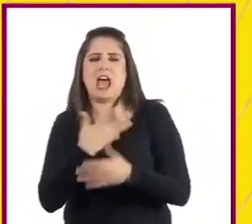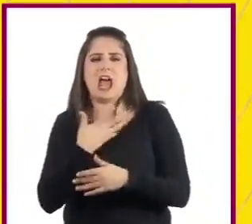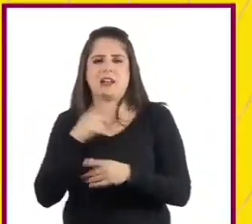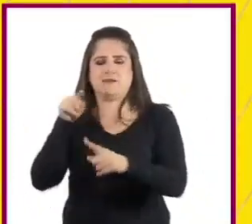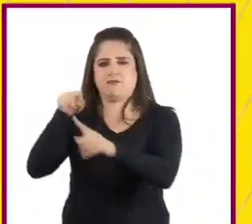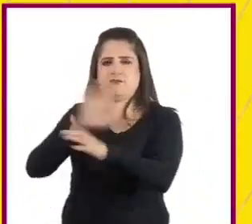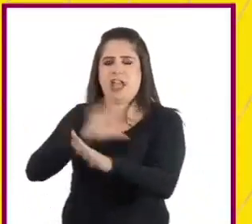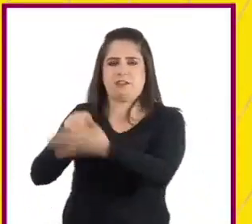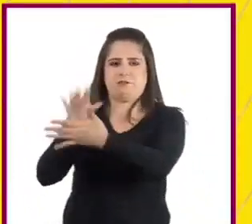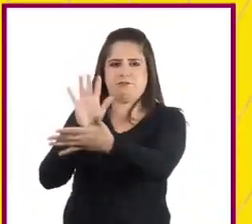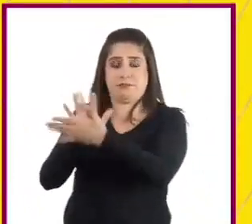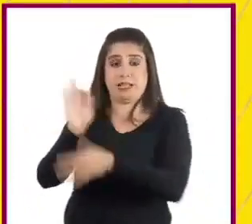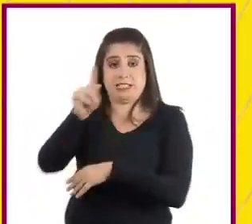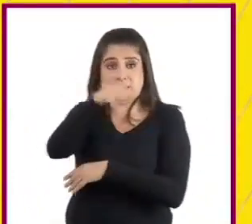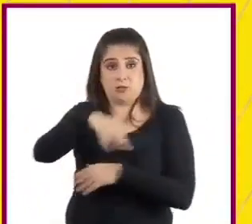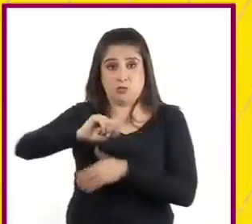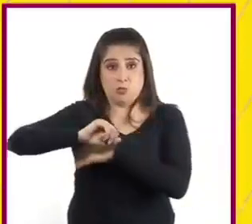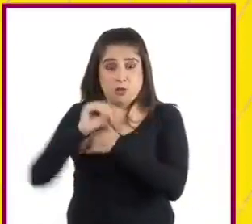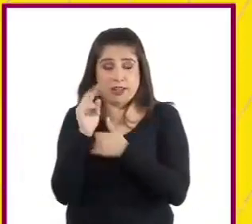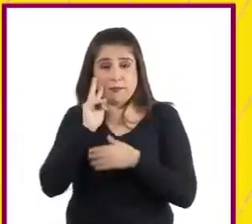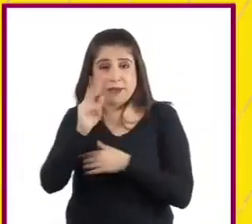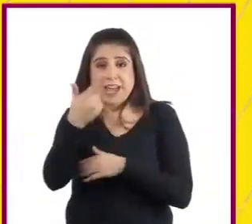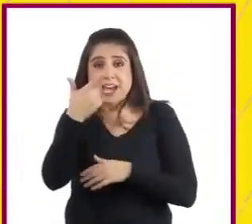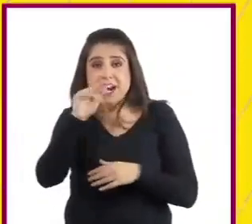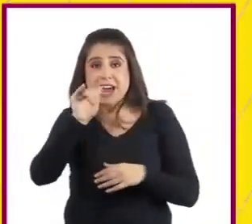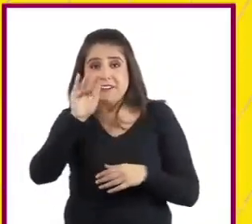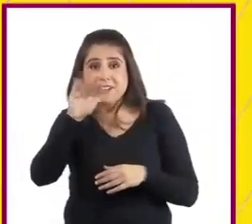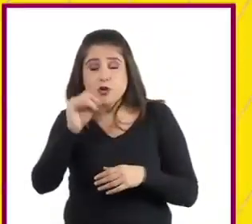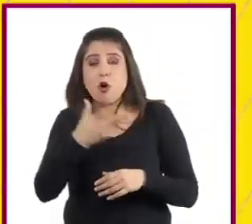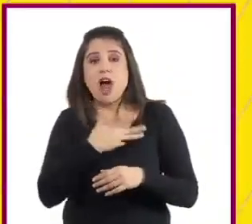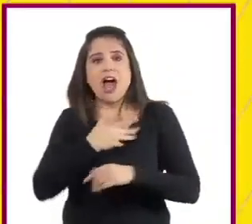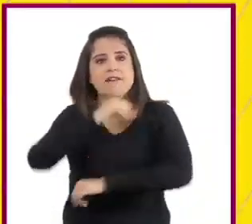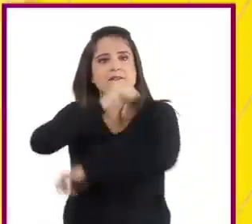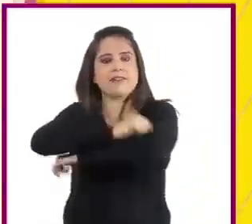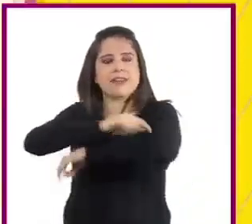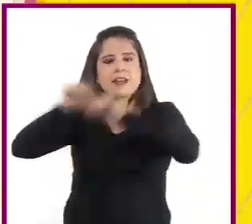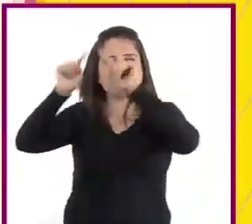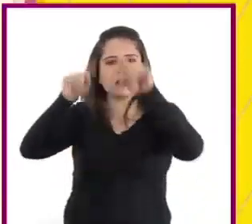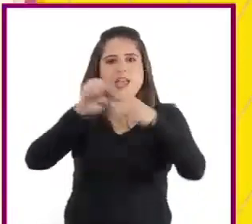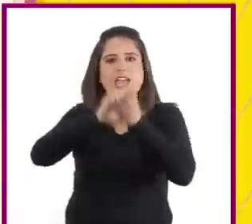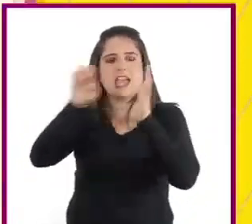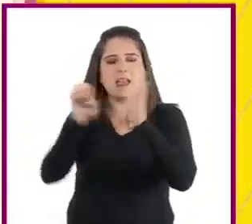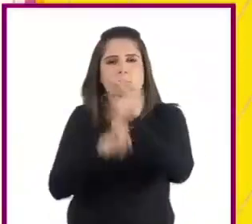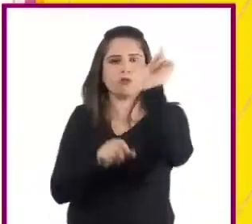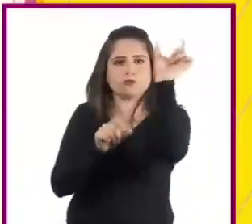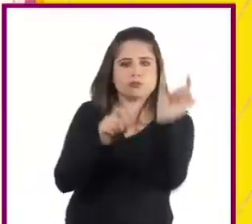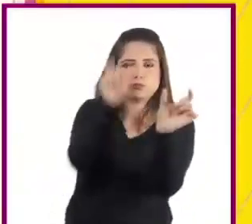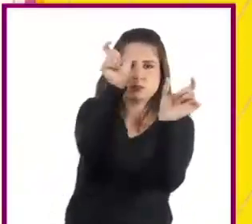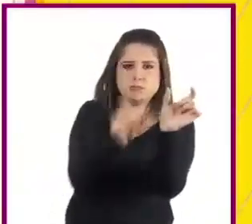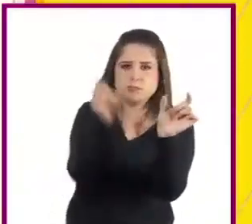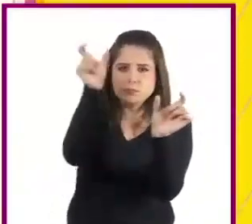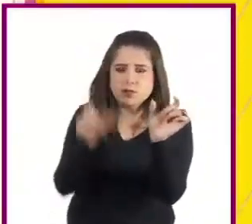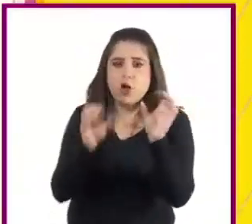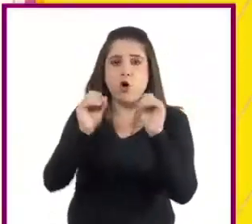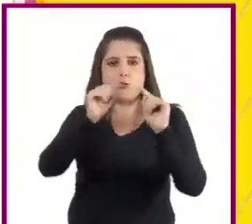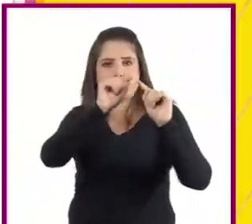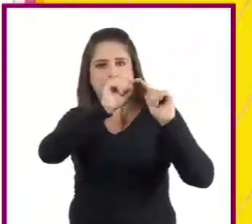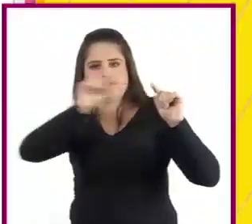predeterminados. Si elegimos Gráfico, aparece una ventana con algunos ejemplos como columna,